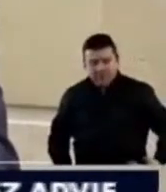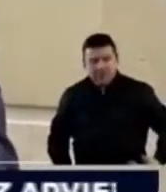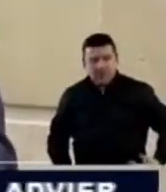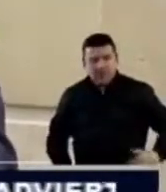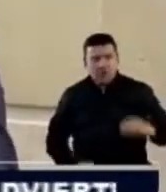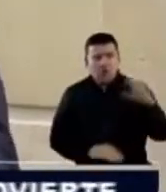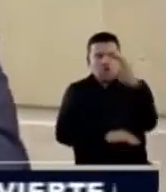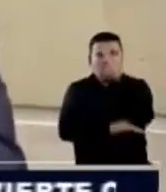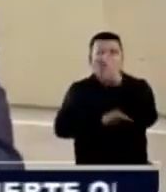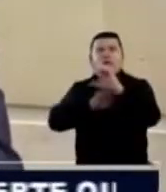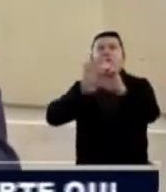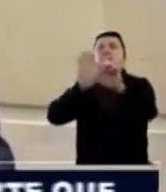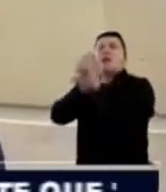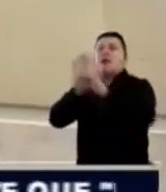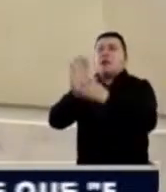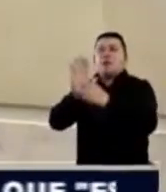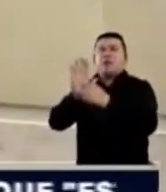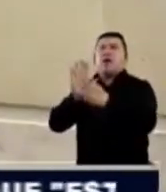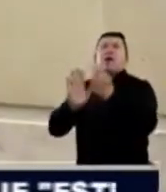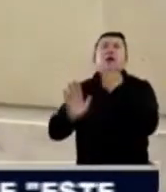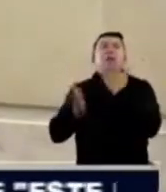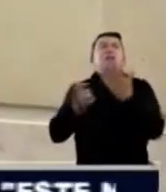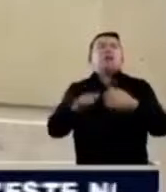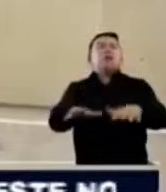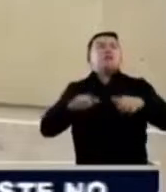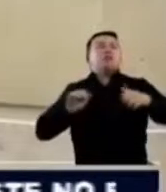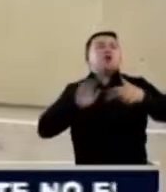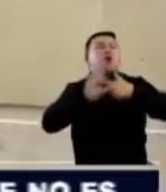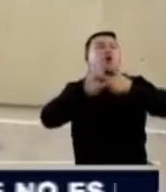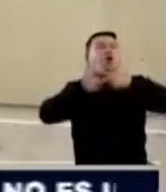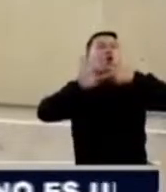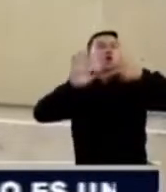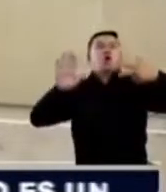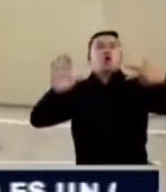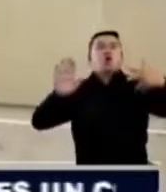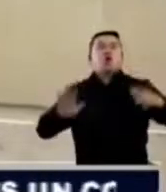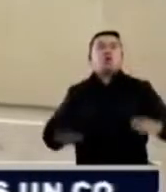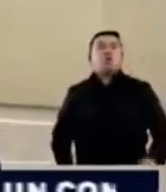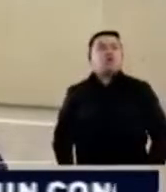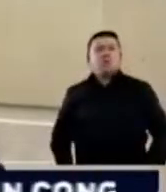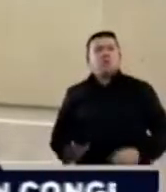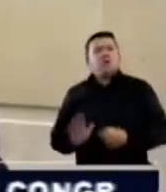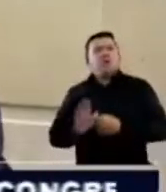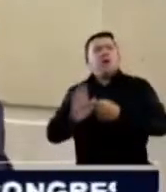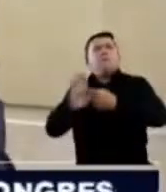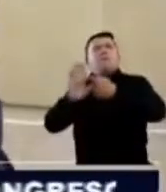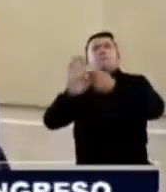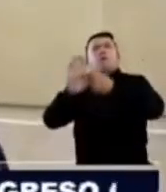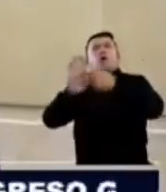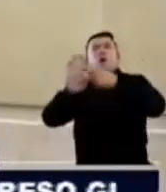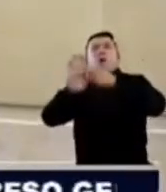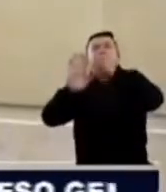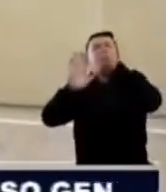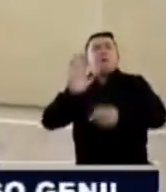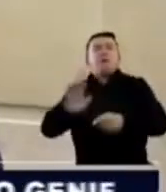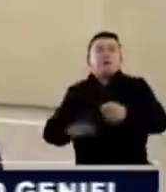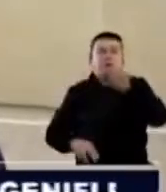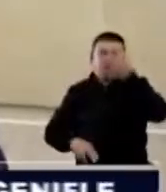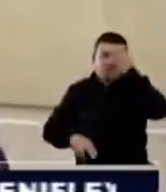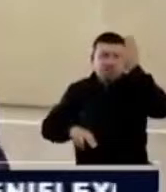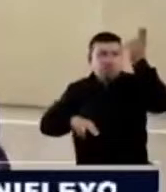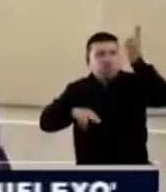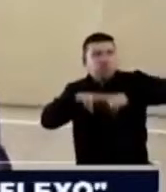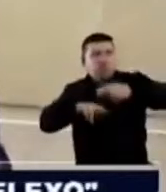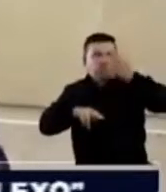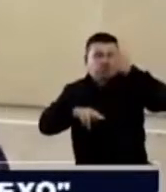estas prácticas non santas han sido utilizadas para llegar y para permanecer, para aferrarse a ese